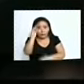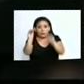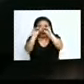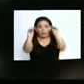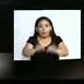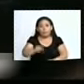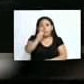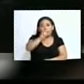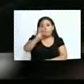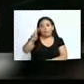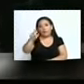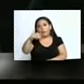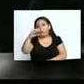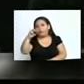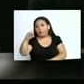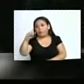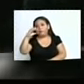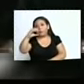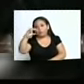a